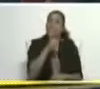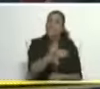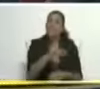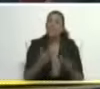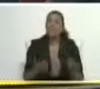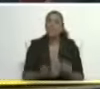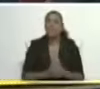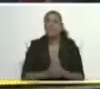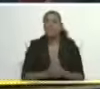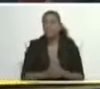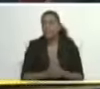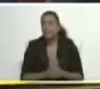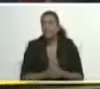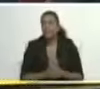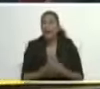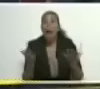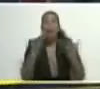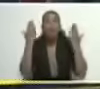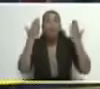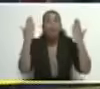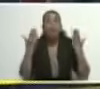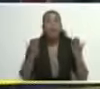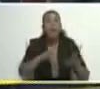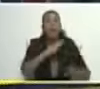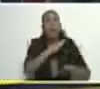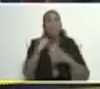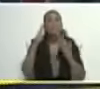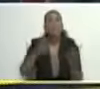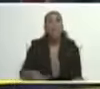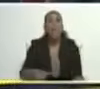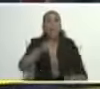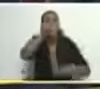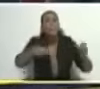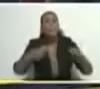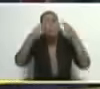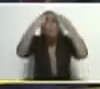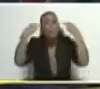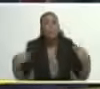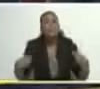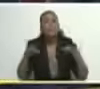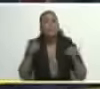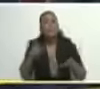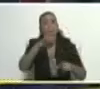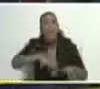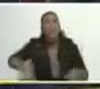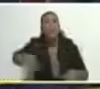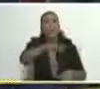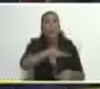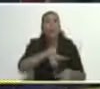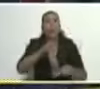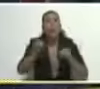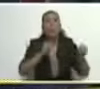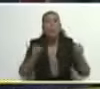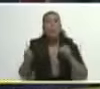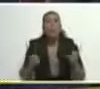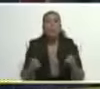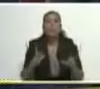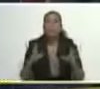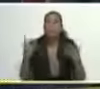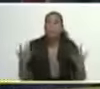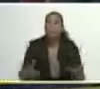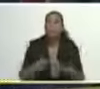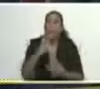al alentar la muerte de personas inocentes, perpetuando un ciclo